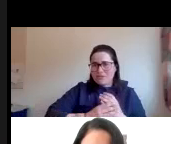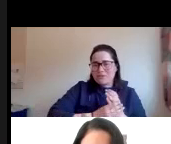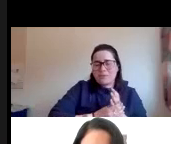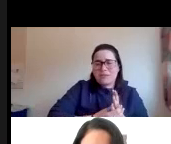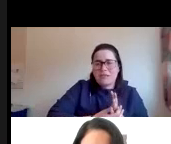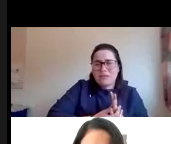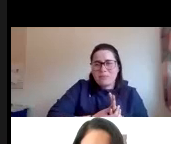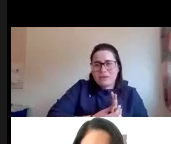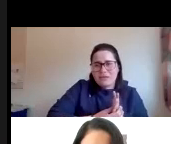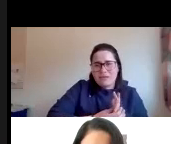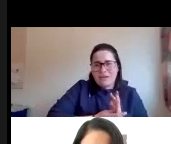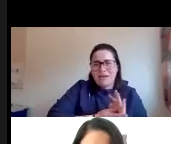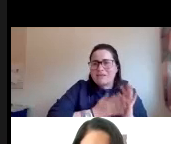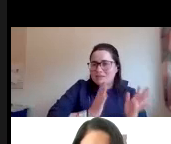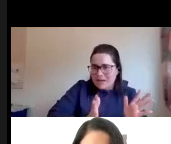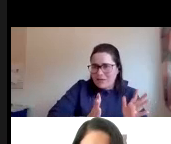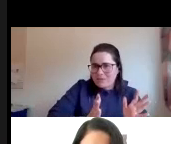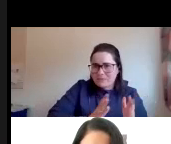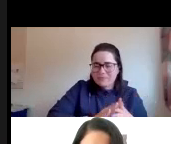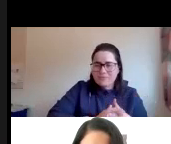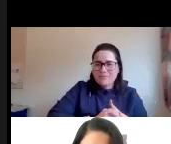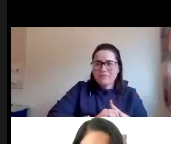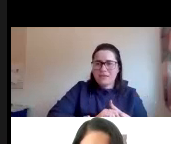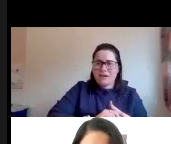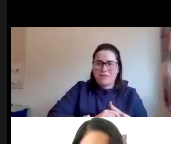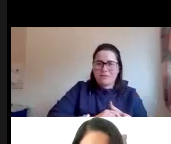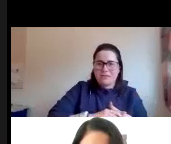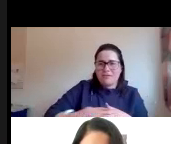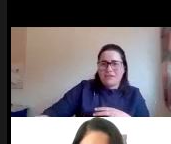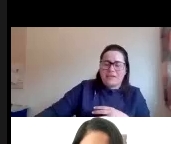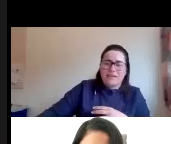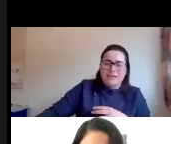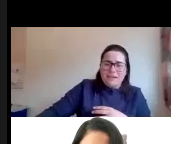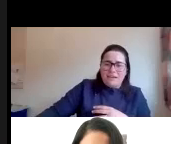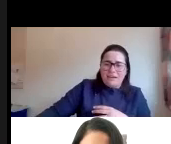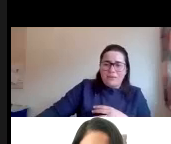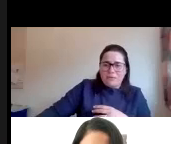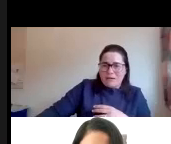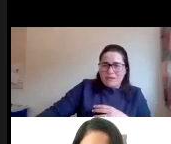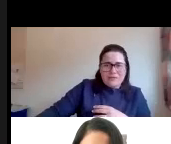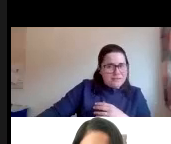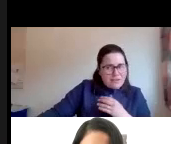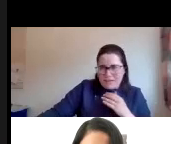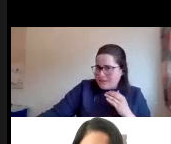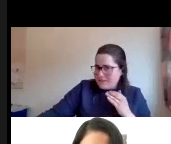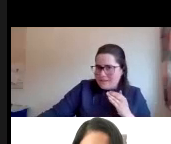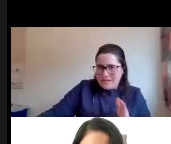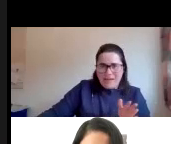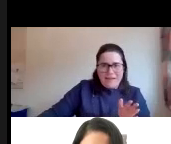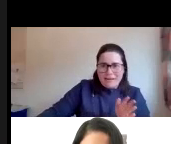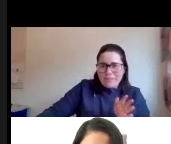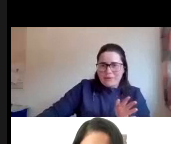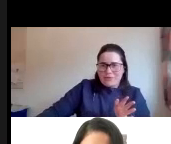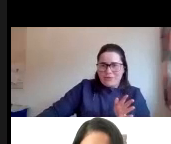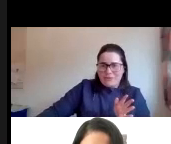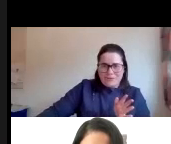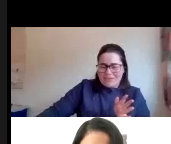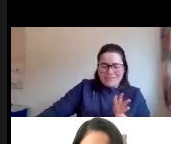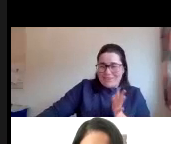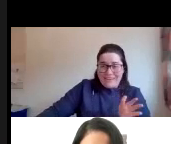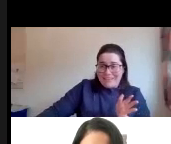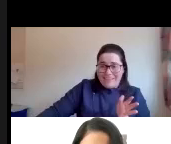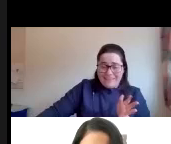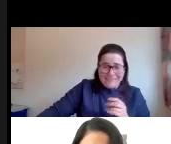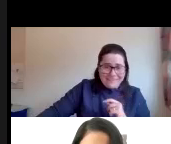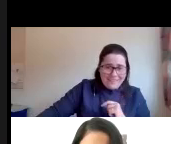solo se los estoy presentando para que vean el estado del lago. Significa, el lago urbano está hipereutrófico, o sea,